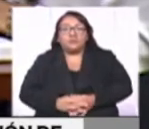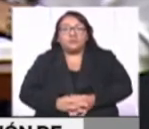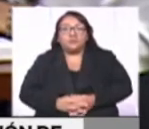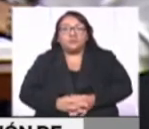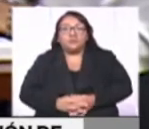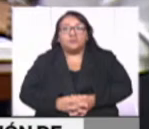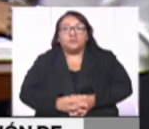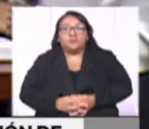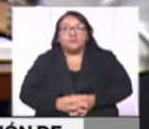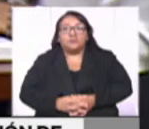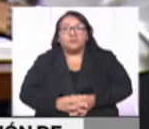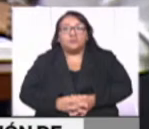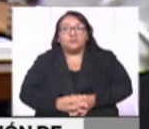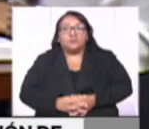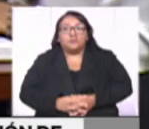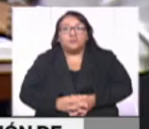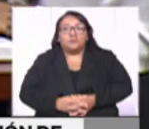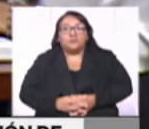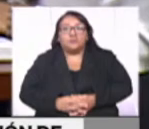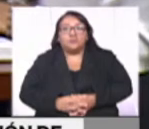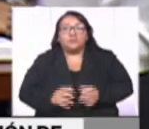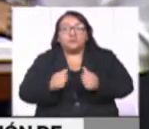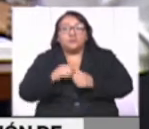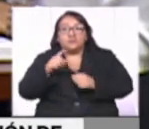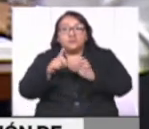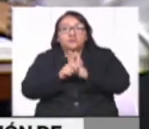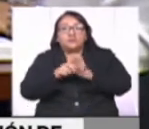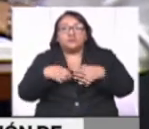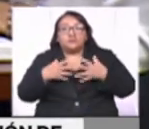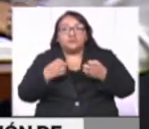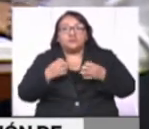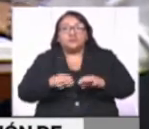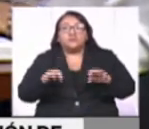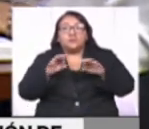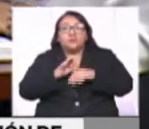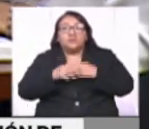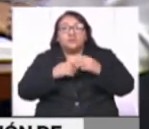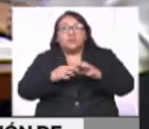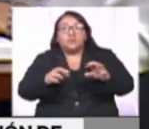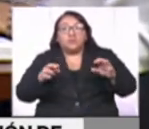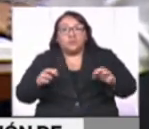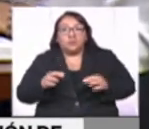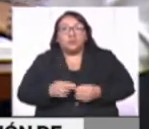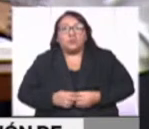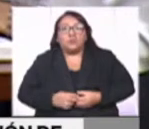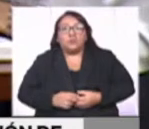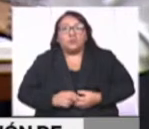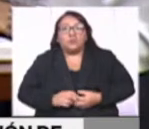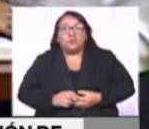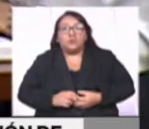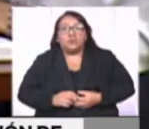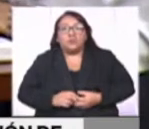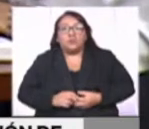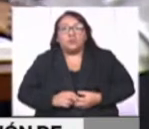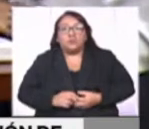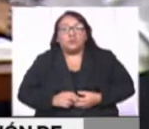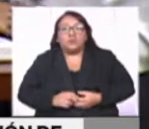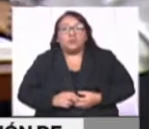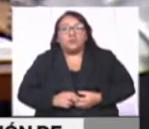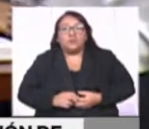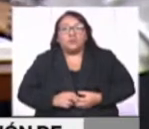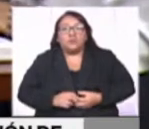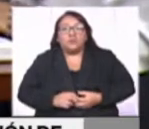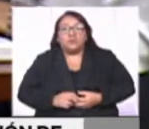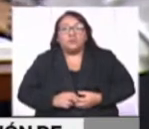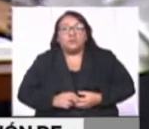Con esta ley declarativa se busca satisfacer el bienestar de la población y, en el presente caso, su objetivo está orientado al